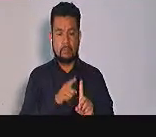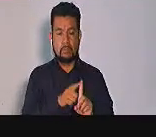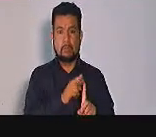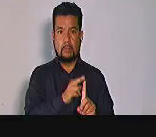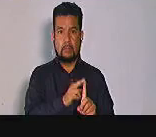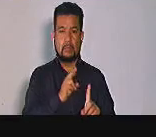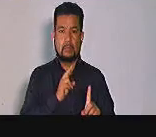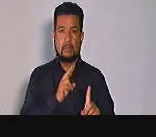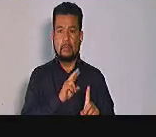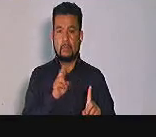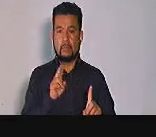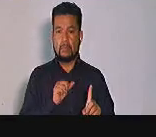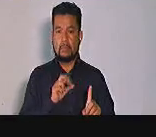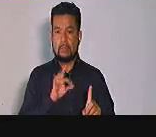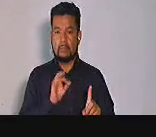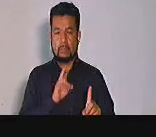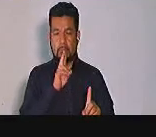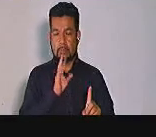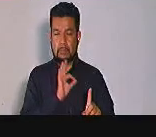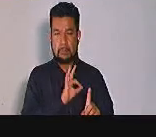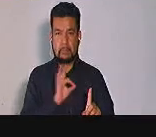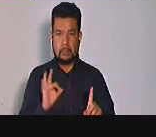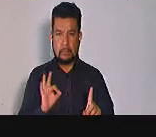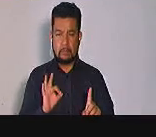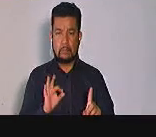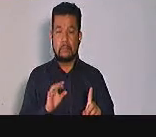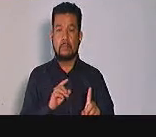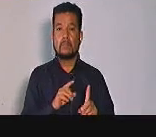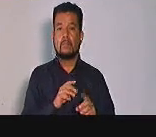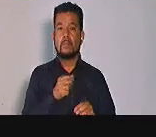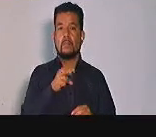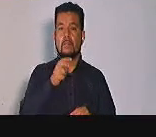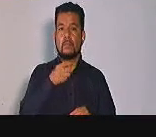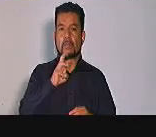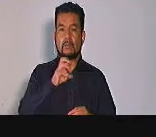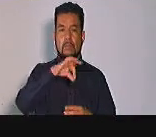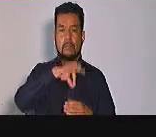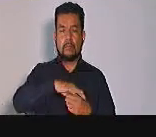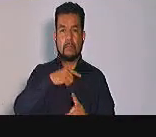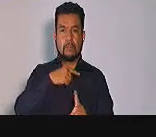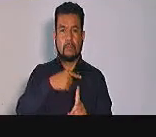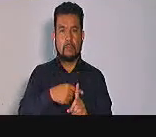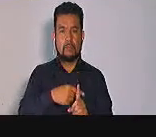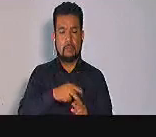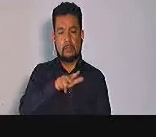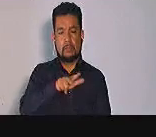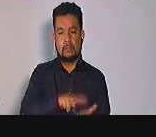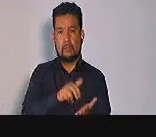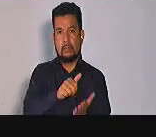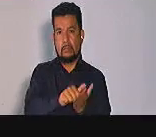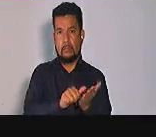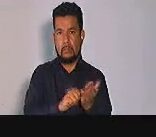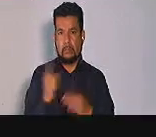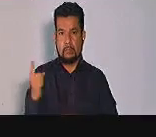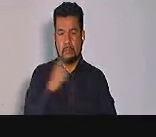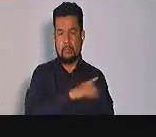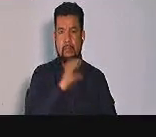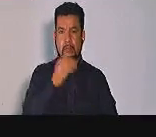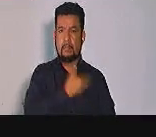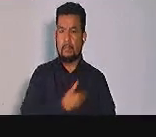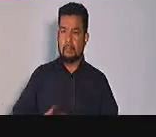honorable concejal Ricardo Augusto Sarta López no respondió el llamado a la votación. 18 votos positivos. Se aprueba el orden del día, señor